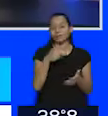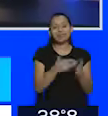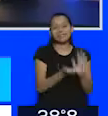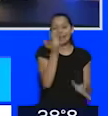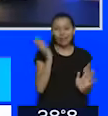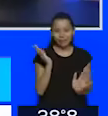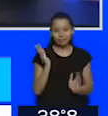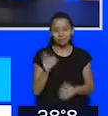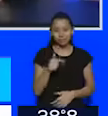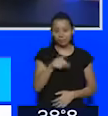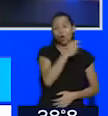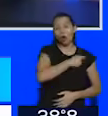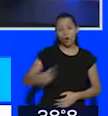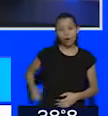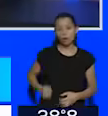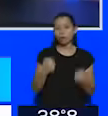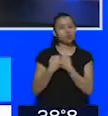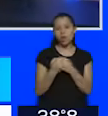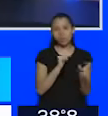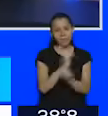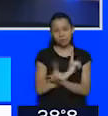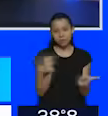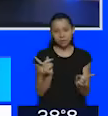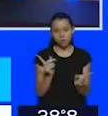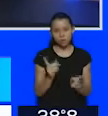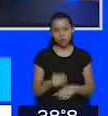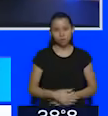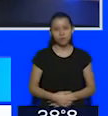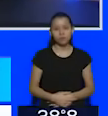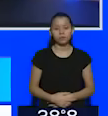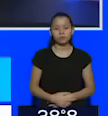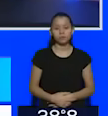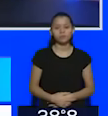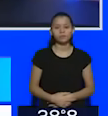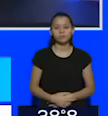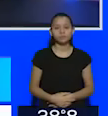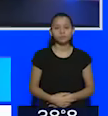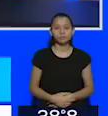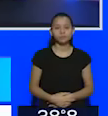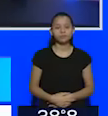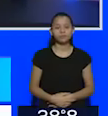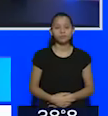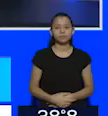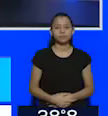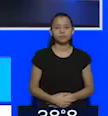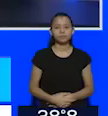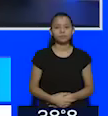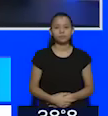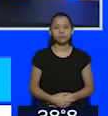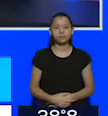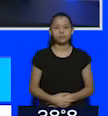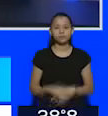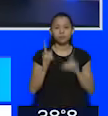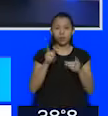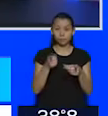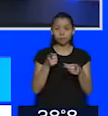se oponen a eso se oponen a lo que les marcaba acerca de la ley provisional y también hay una discusión ahí